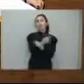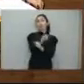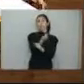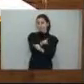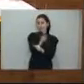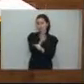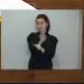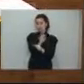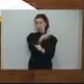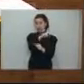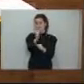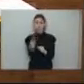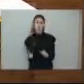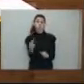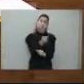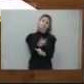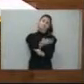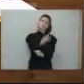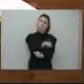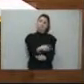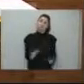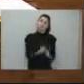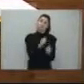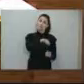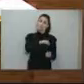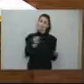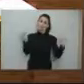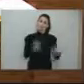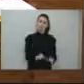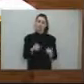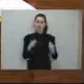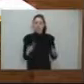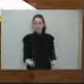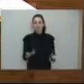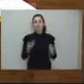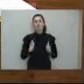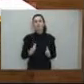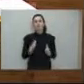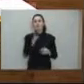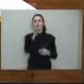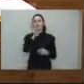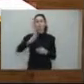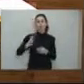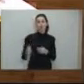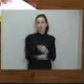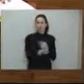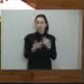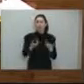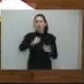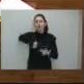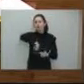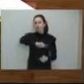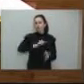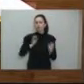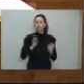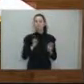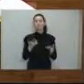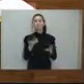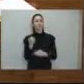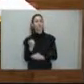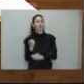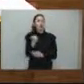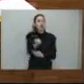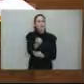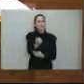también. Y, señorías, por todas estas razones, nosotros vamos a